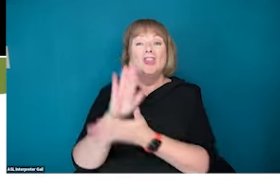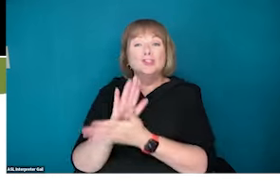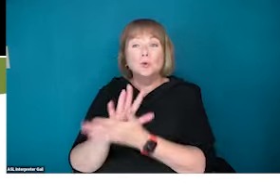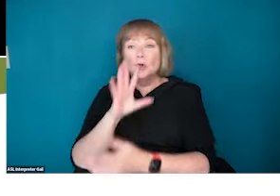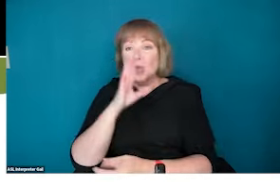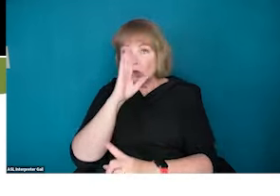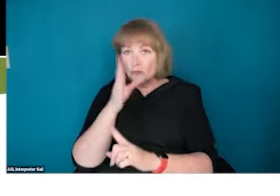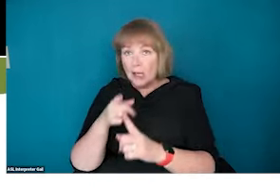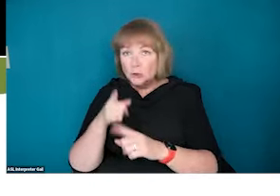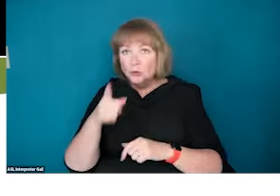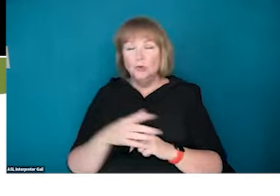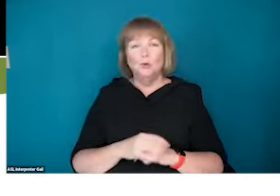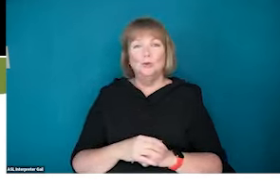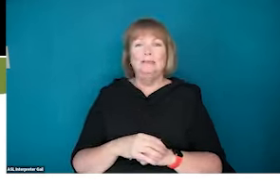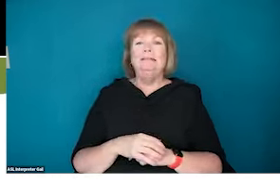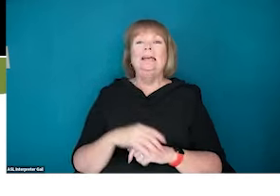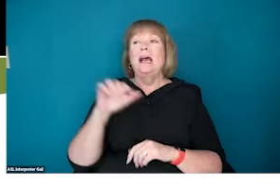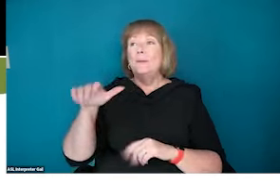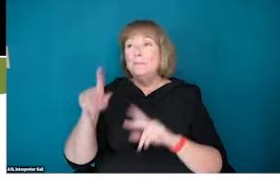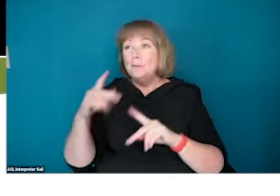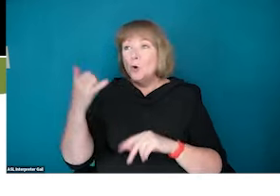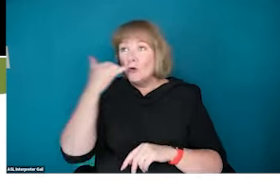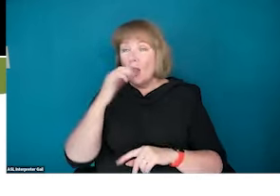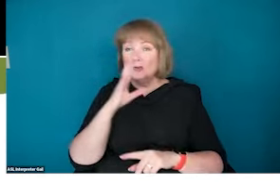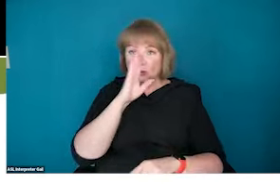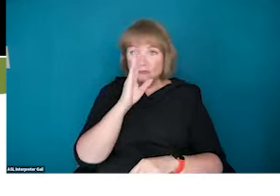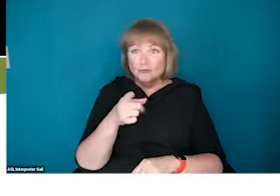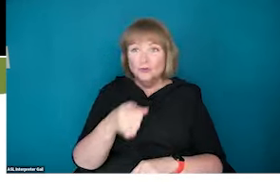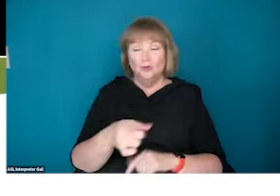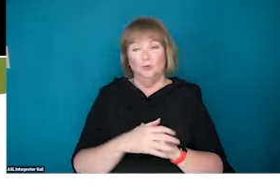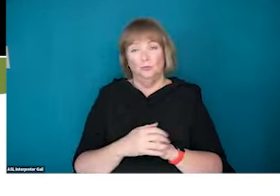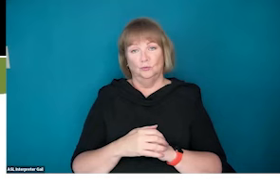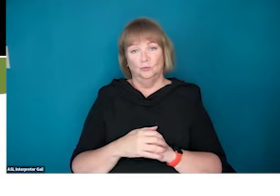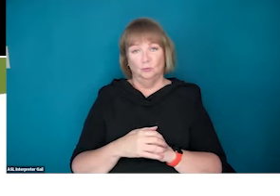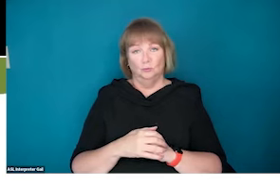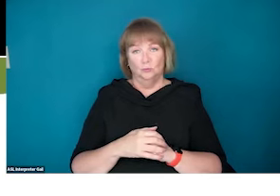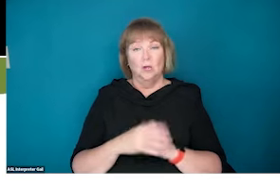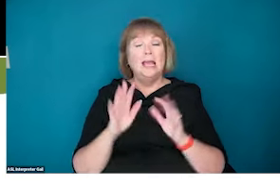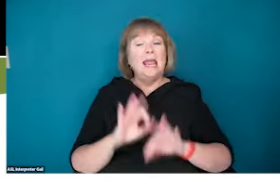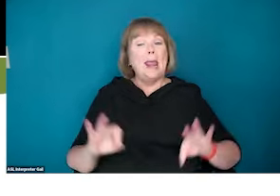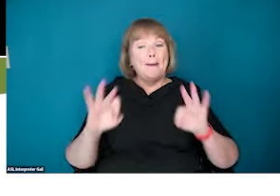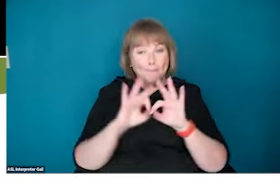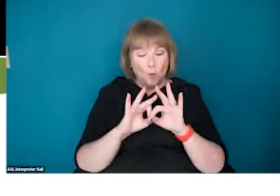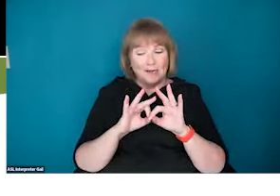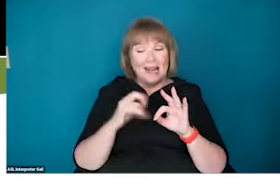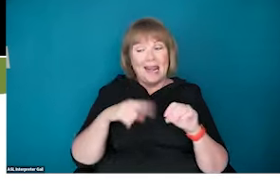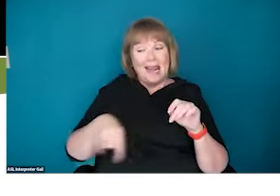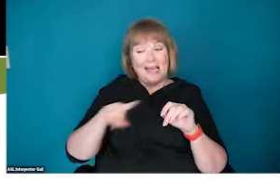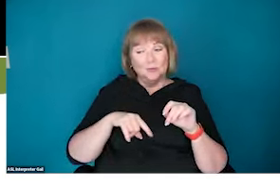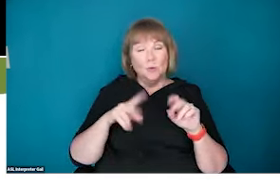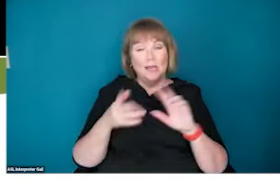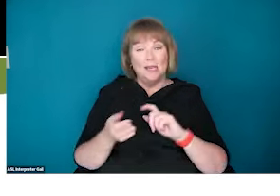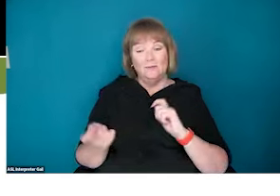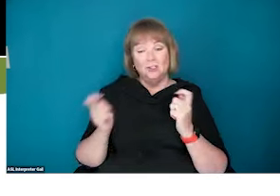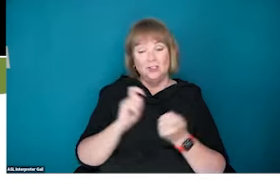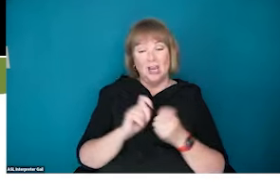de decisión apoyada, es también darle a entender cuáles son los otros. Además de padre y madre, no tu papá como mamá, ¿qué más? ¿Quiénes más